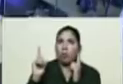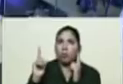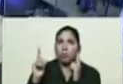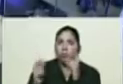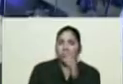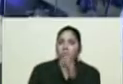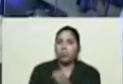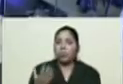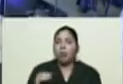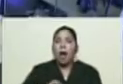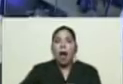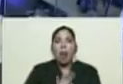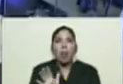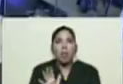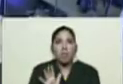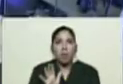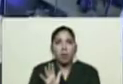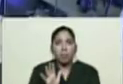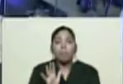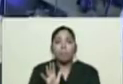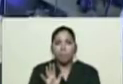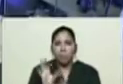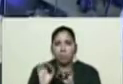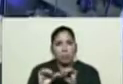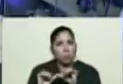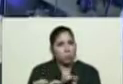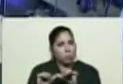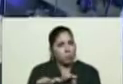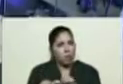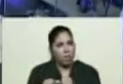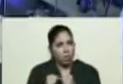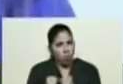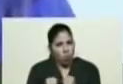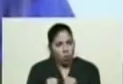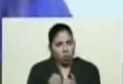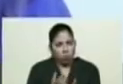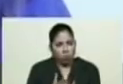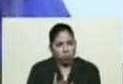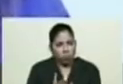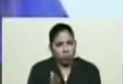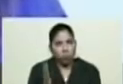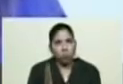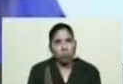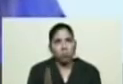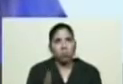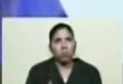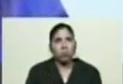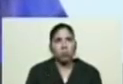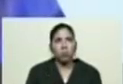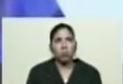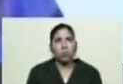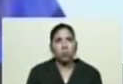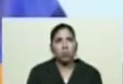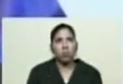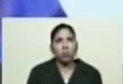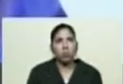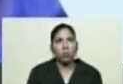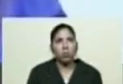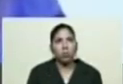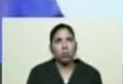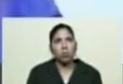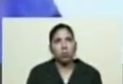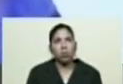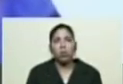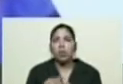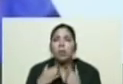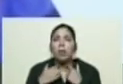esa ALBA querida, que se ha mantenido firme hasta ahora, que por ahí va a perder a alguien, pero no va a